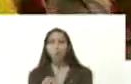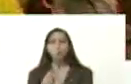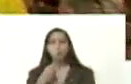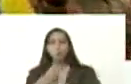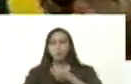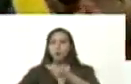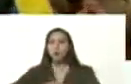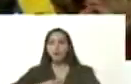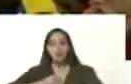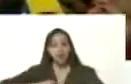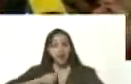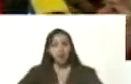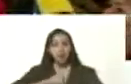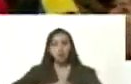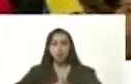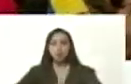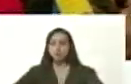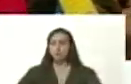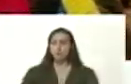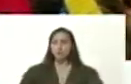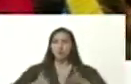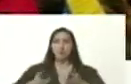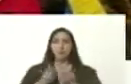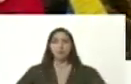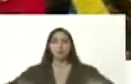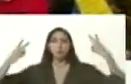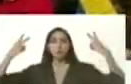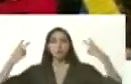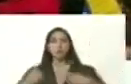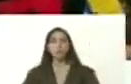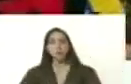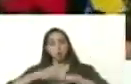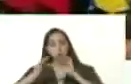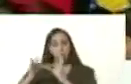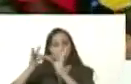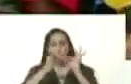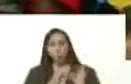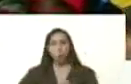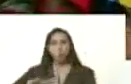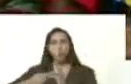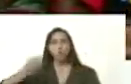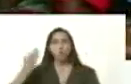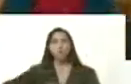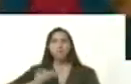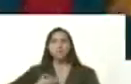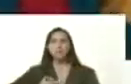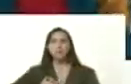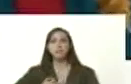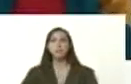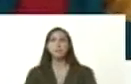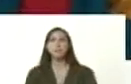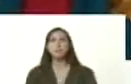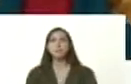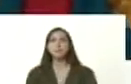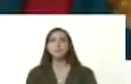lucha juntos y vamos a lograr la victoria juntos, unidos siempre, siempre en unidad.